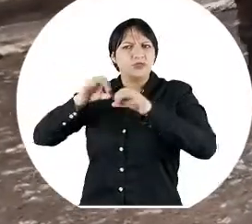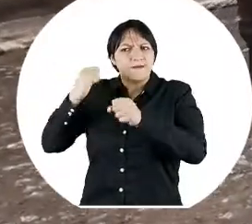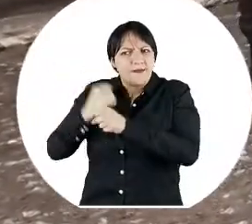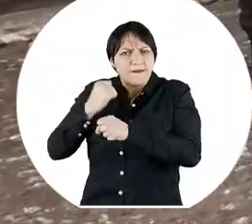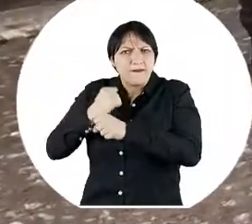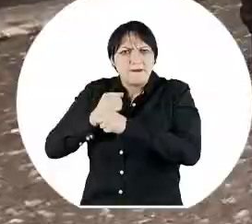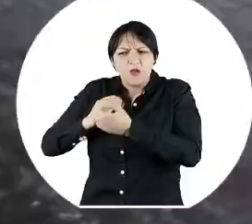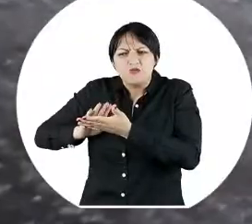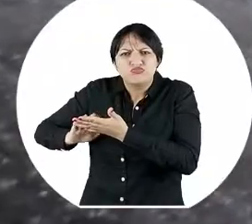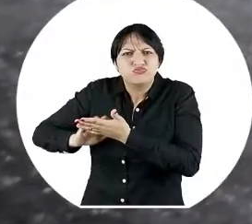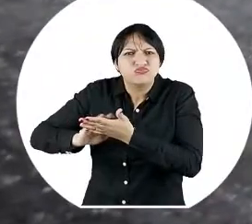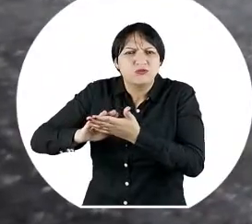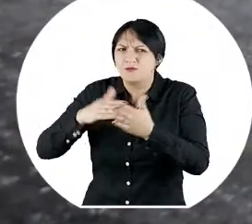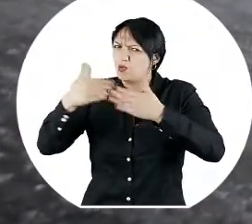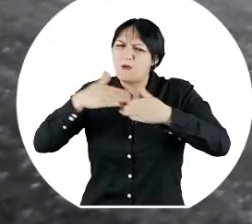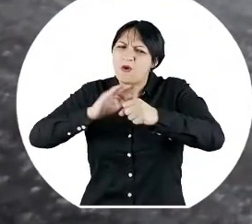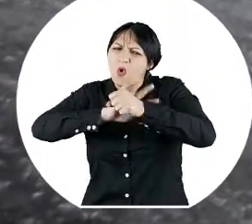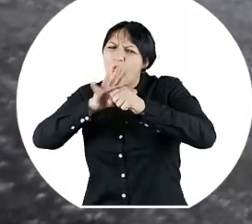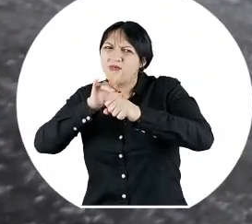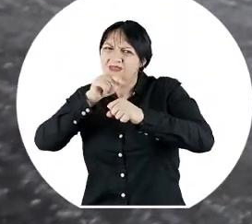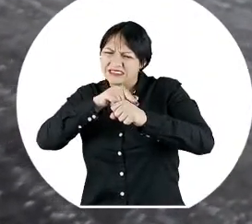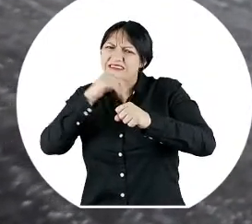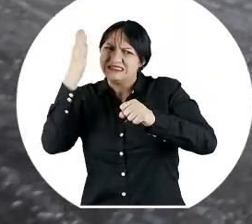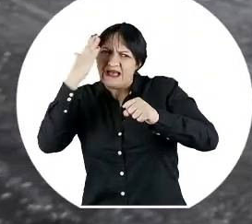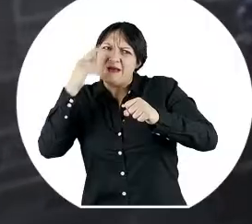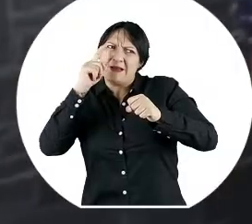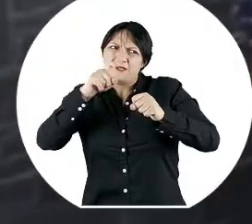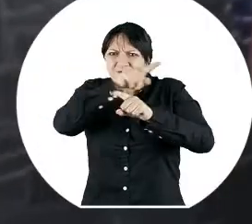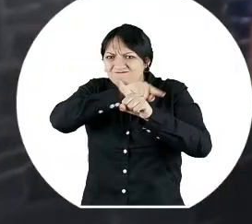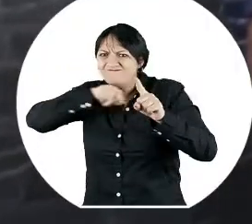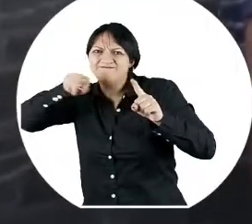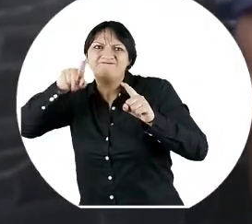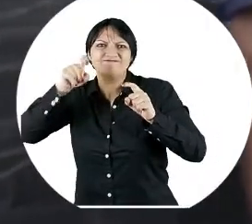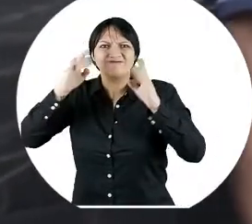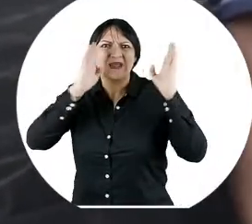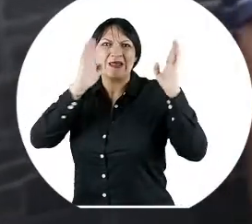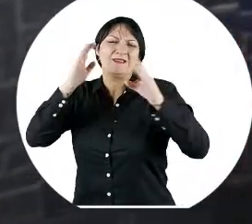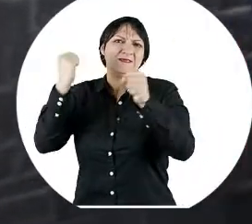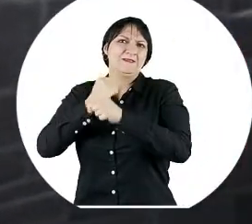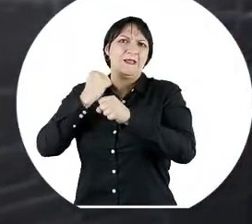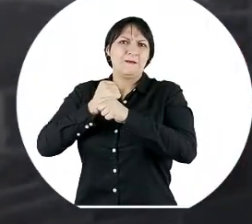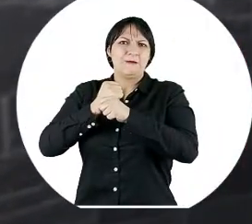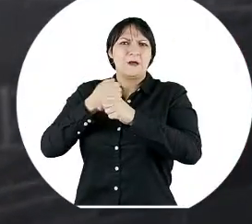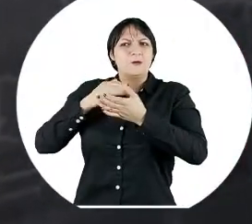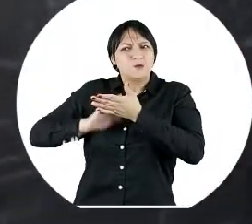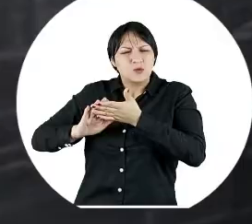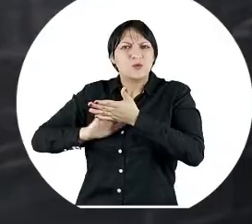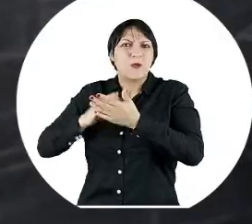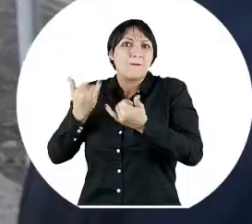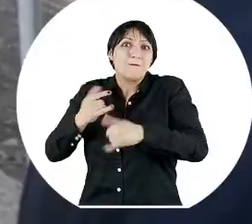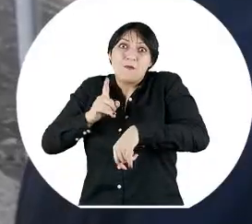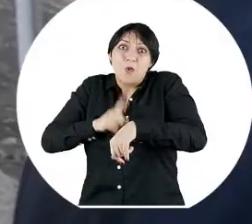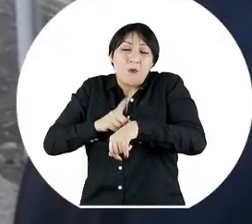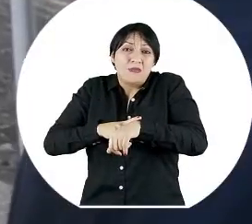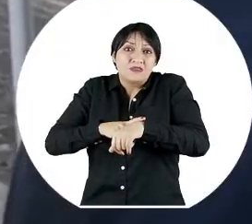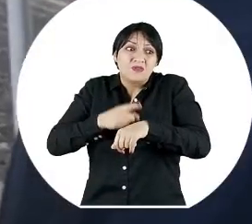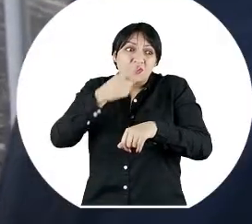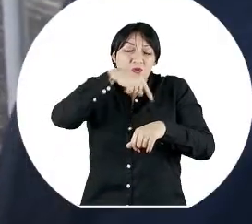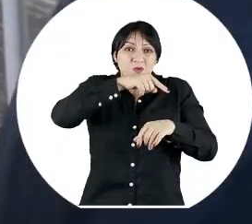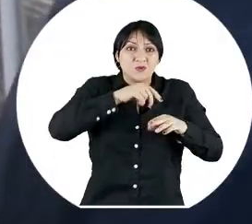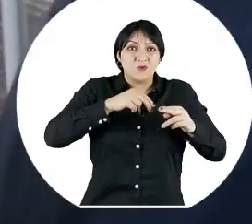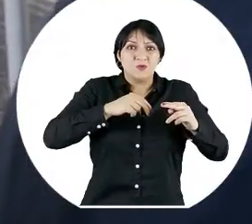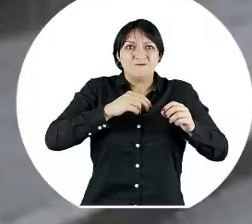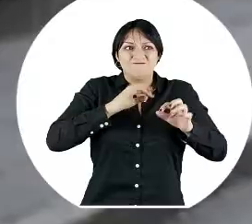pandemia. Creo que estas son vías principales que van a quedar muy bien, y este es el momento que la Secretaría de Infraestructura y la Alcaldía